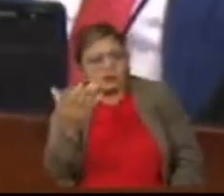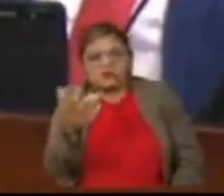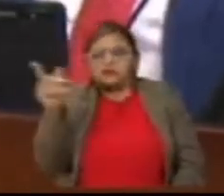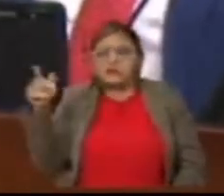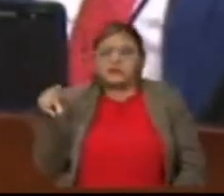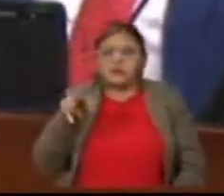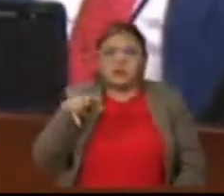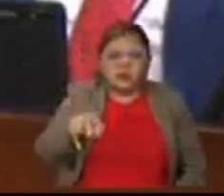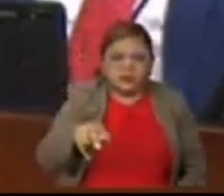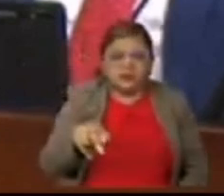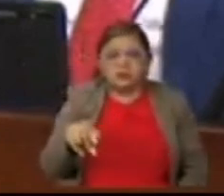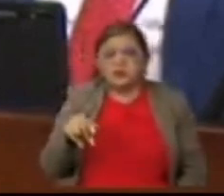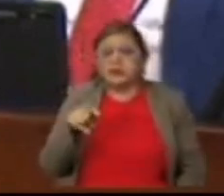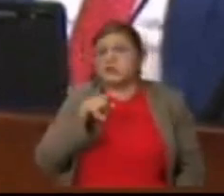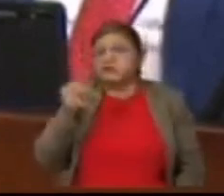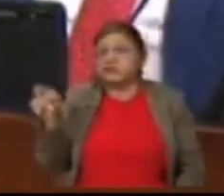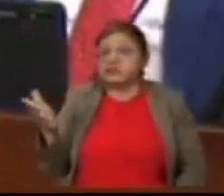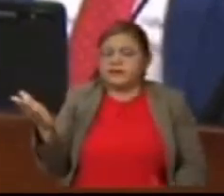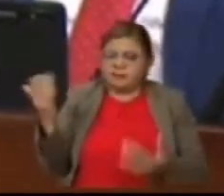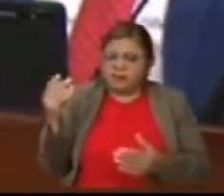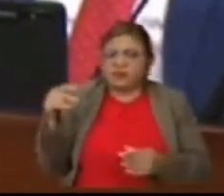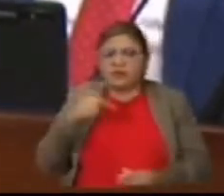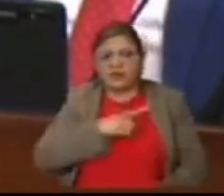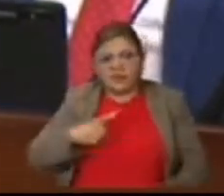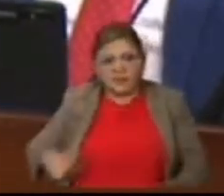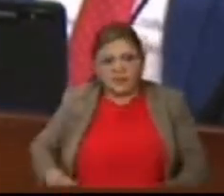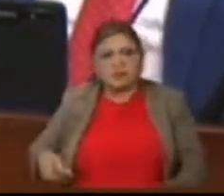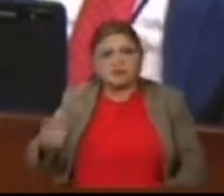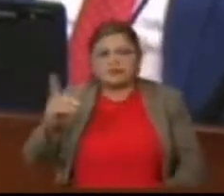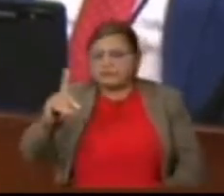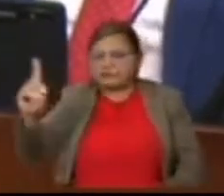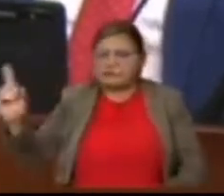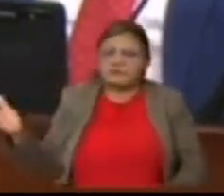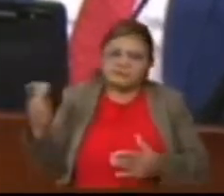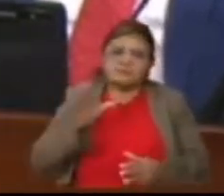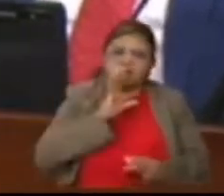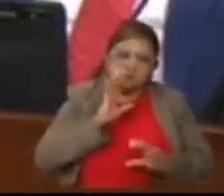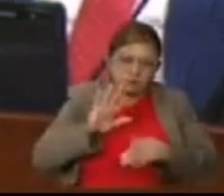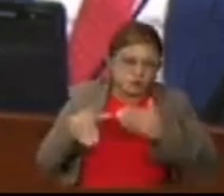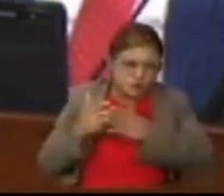colegas diputados, a que así como vamos a realizar esos cuestionamientos al director del IDAN,